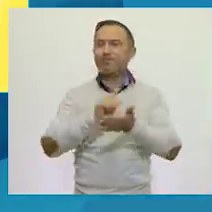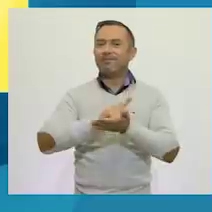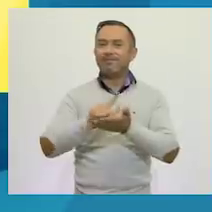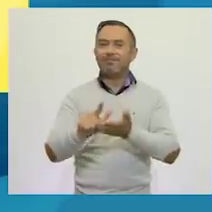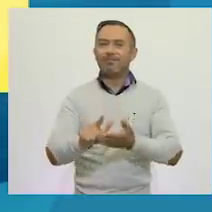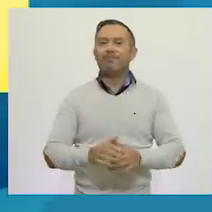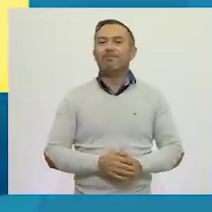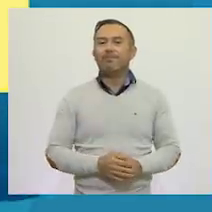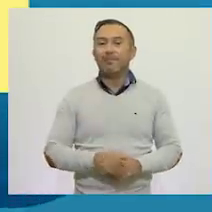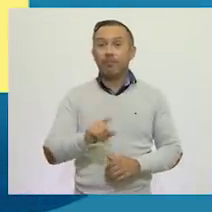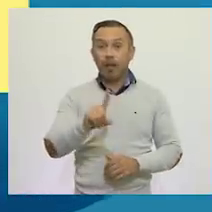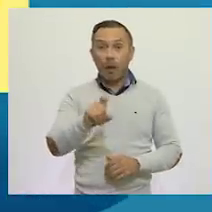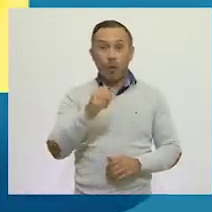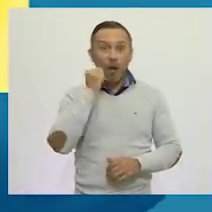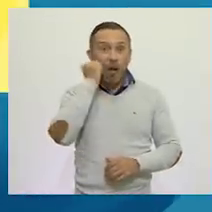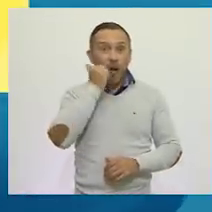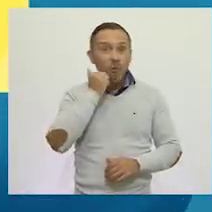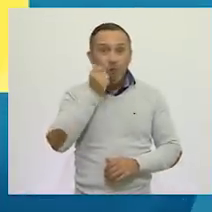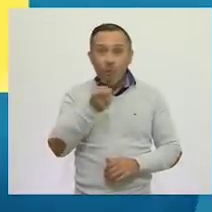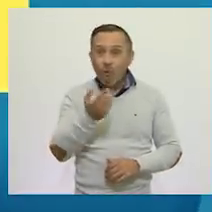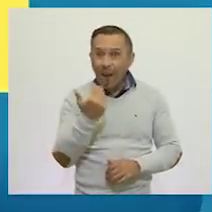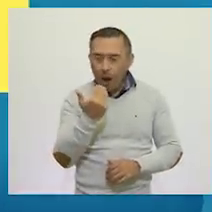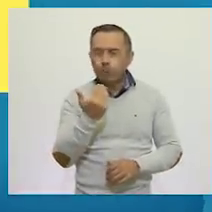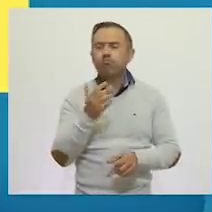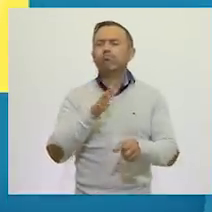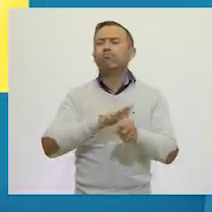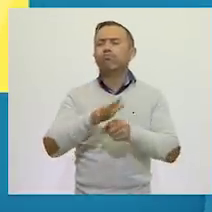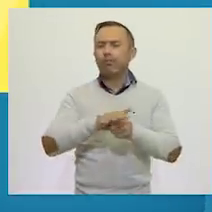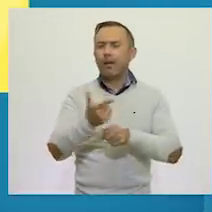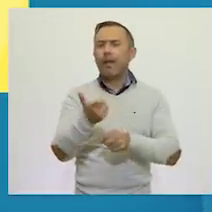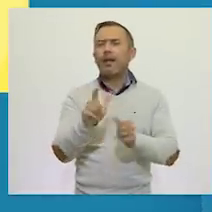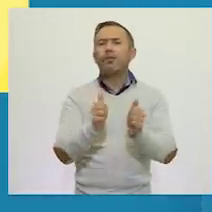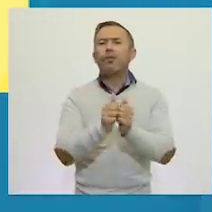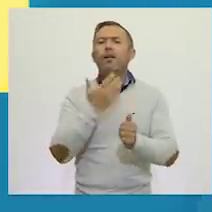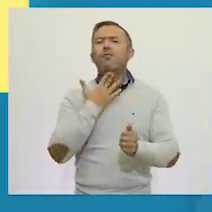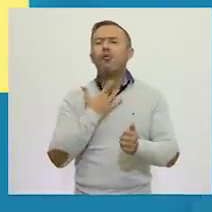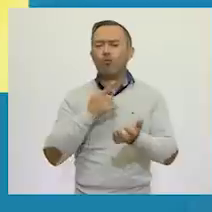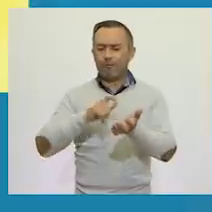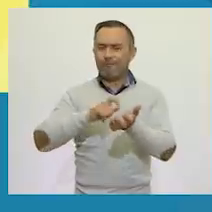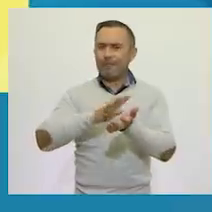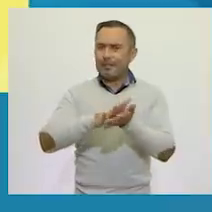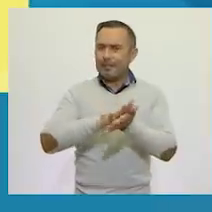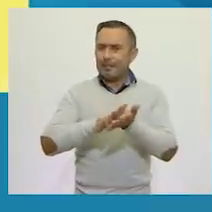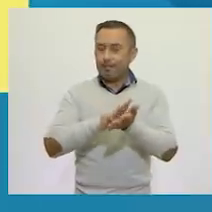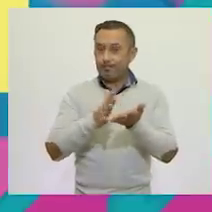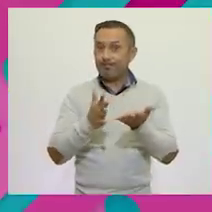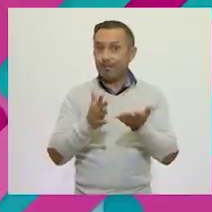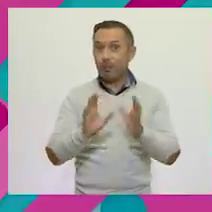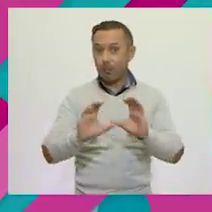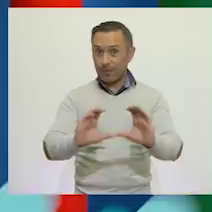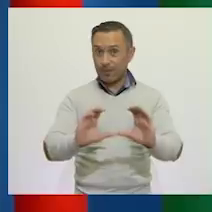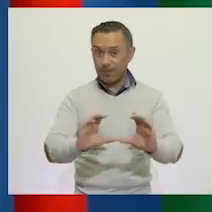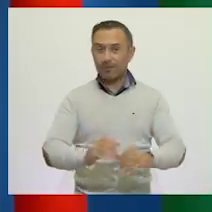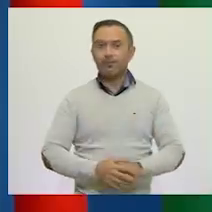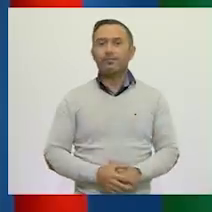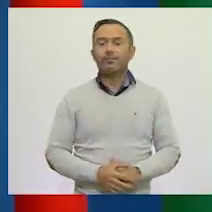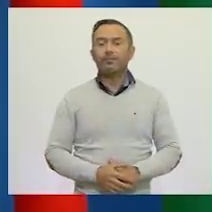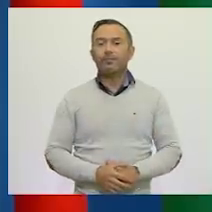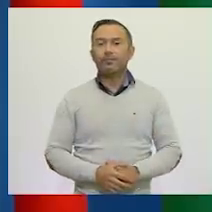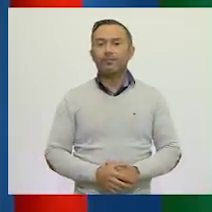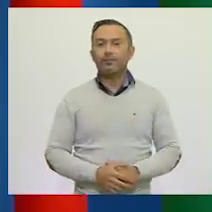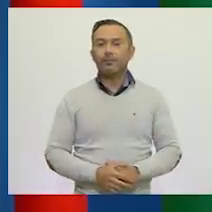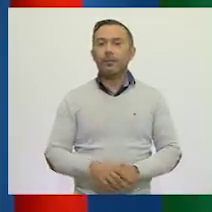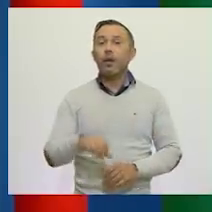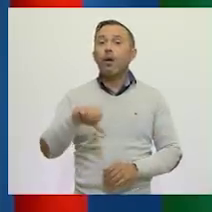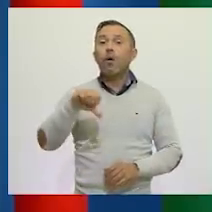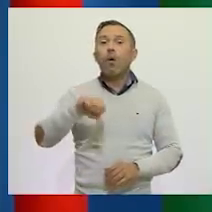Si no tienes agua y jabón, usa desinfectantes a base de alcohol. ¡Cuídate! El día de hoy